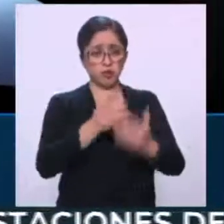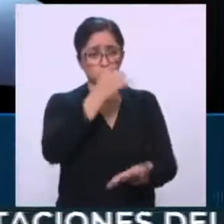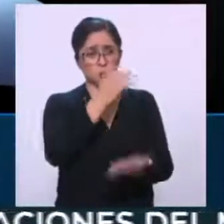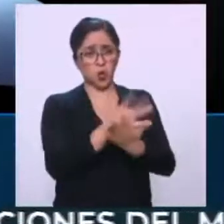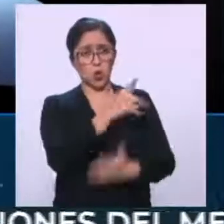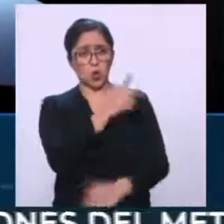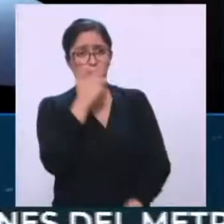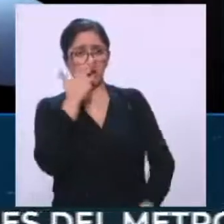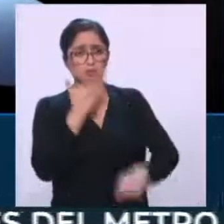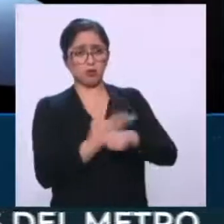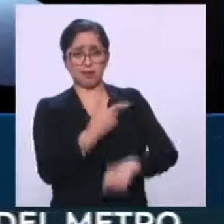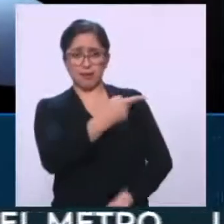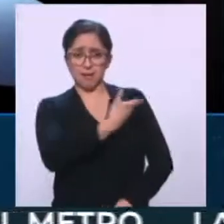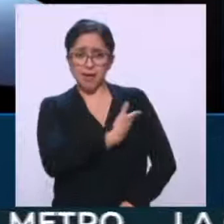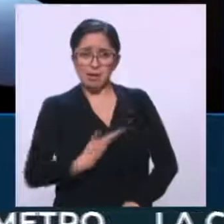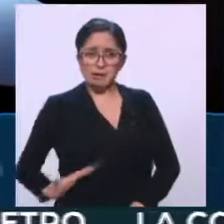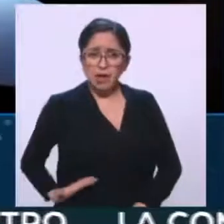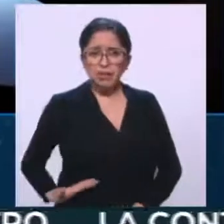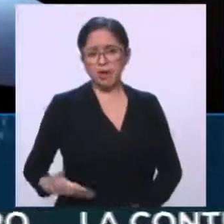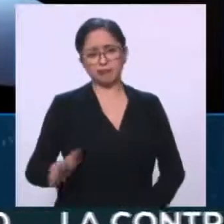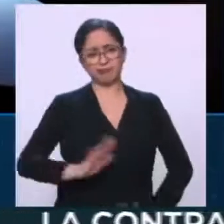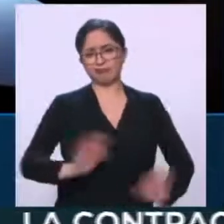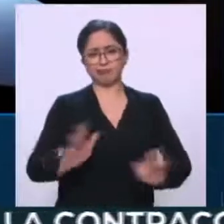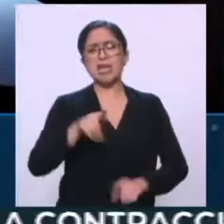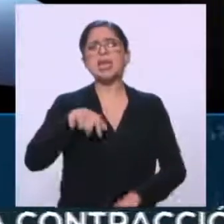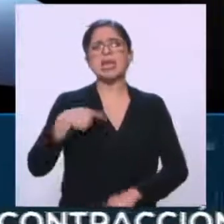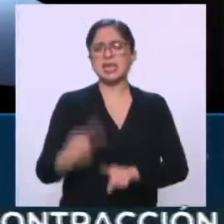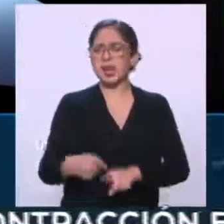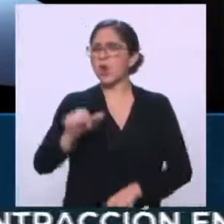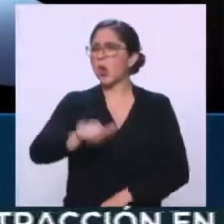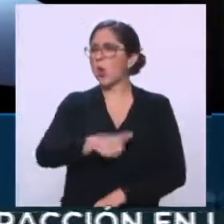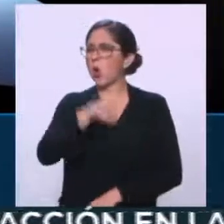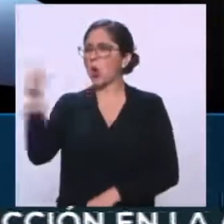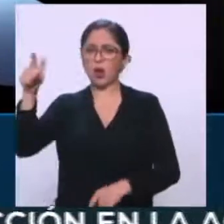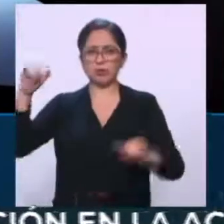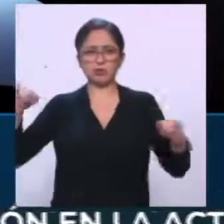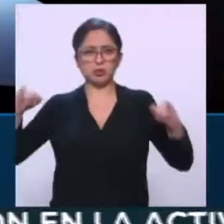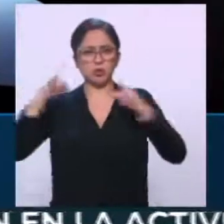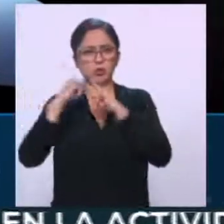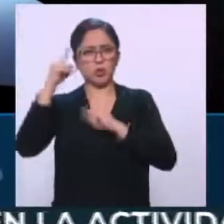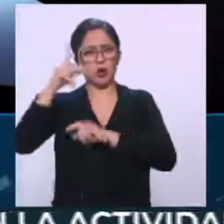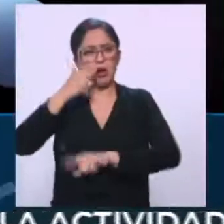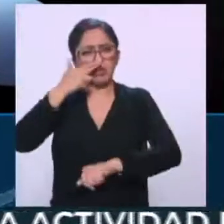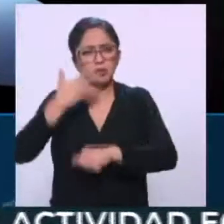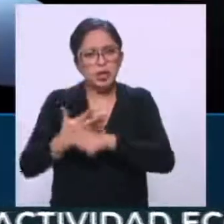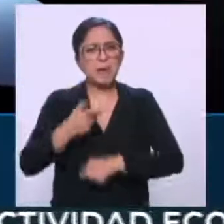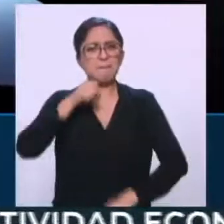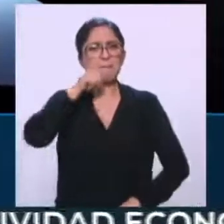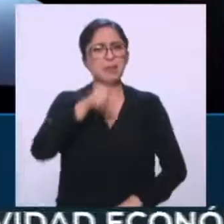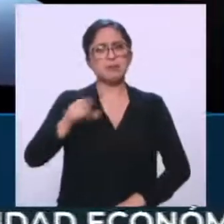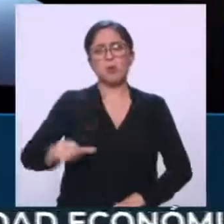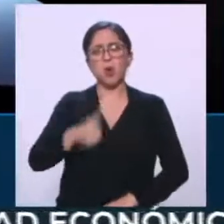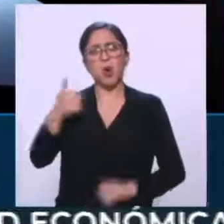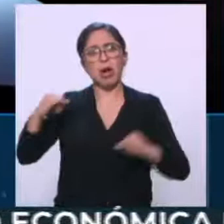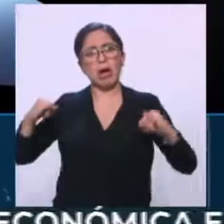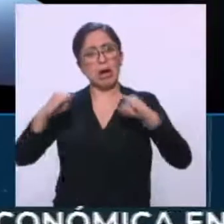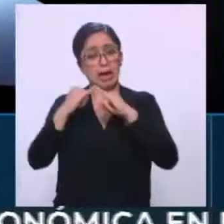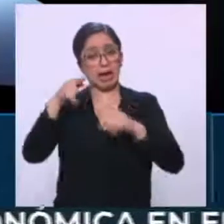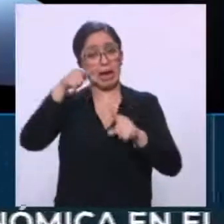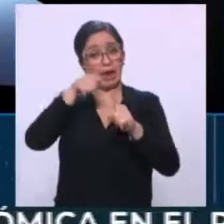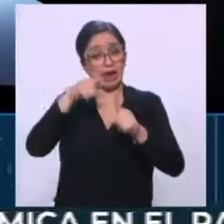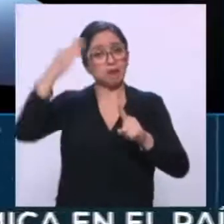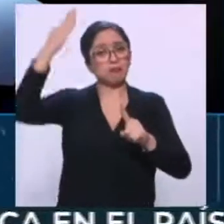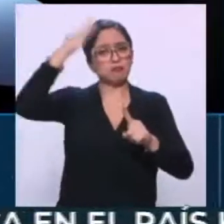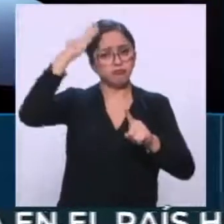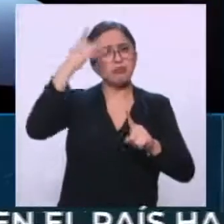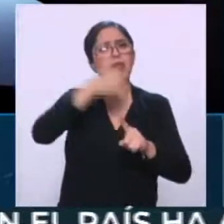y eso hay que decirlo muy claro, depende de otras instituciones, de otras instancias que son importantísimas para hacer y llevar a